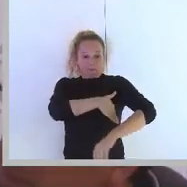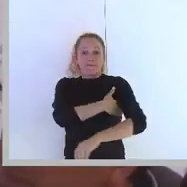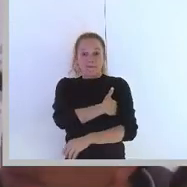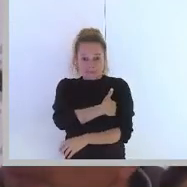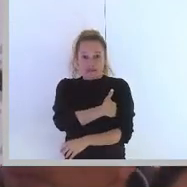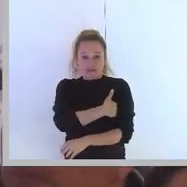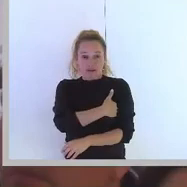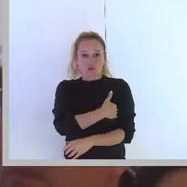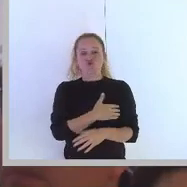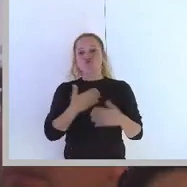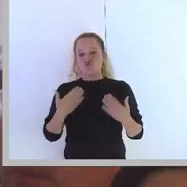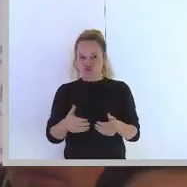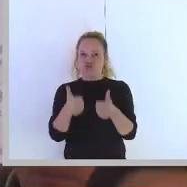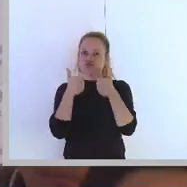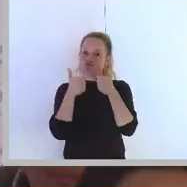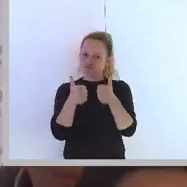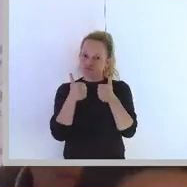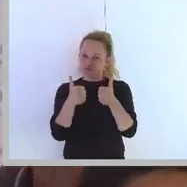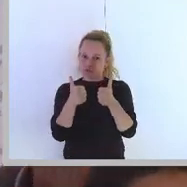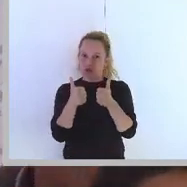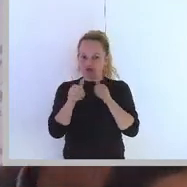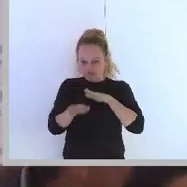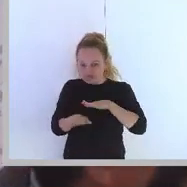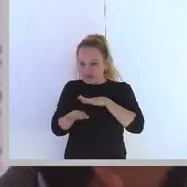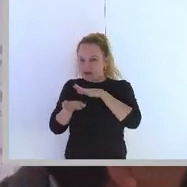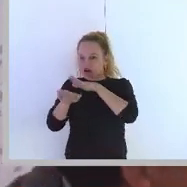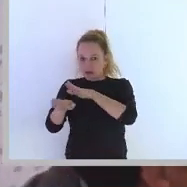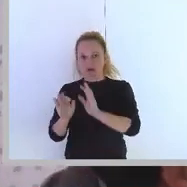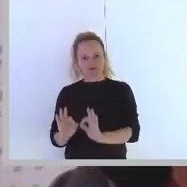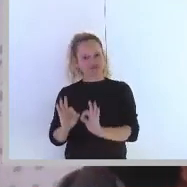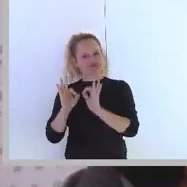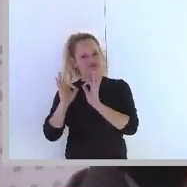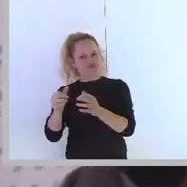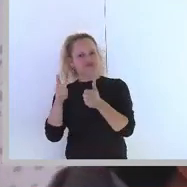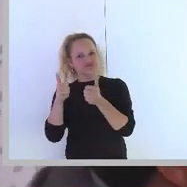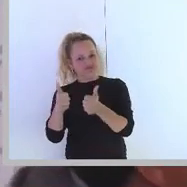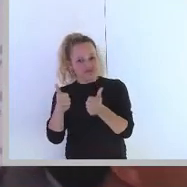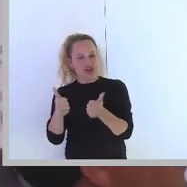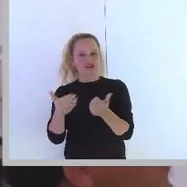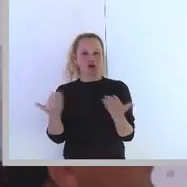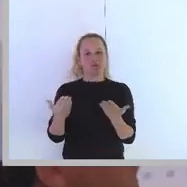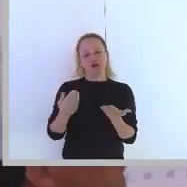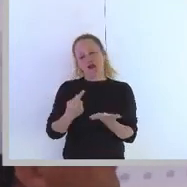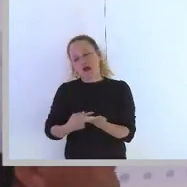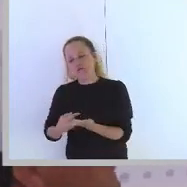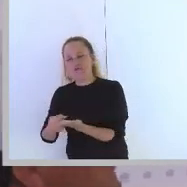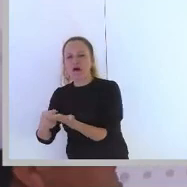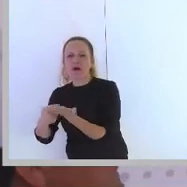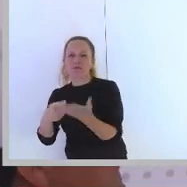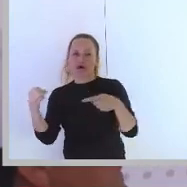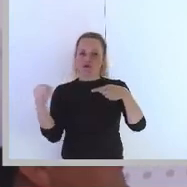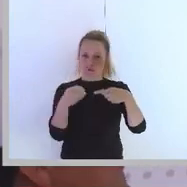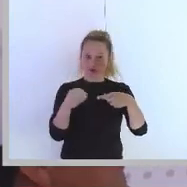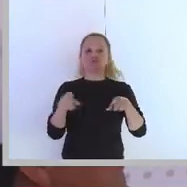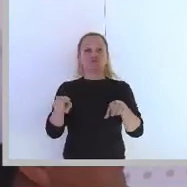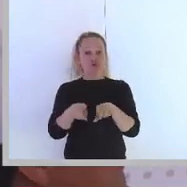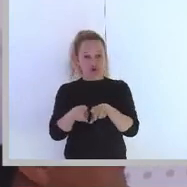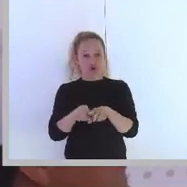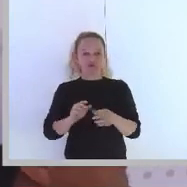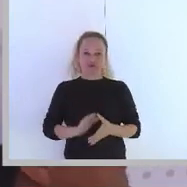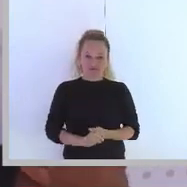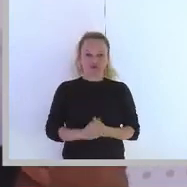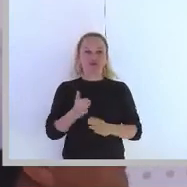ministerio muy bien representado y también en los paneles y en las conferencias. Antes